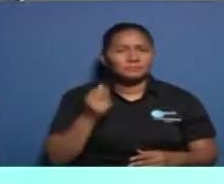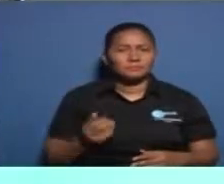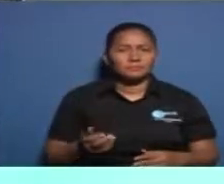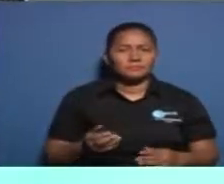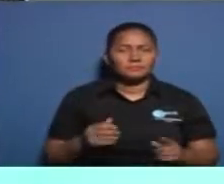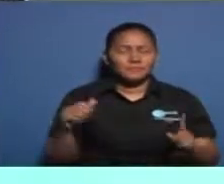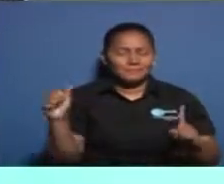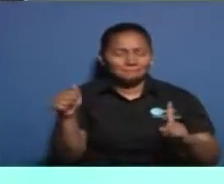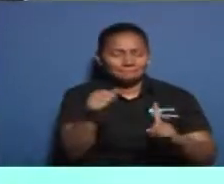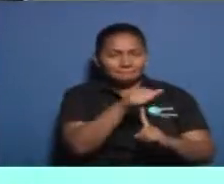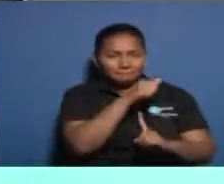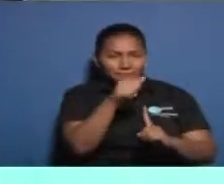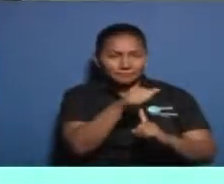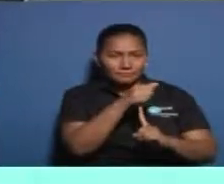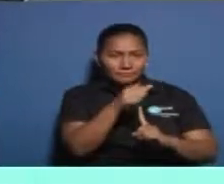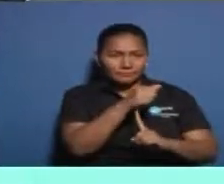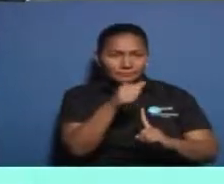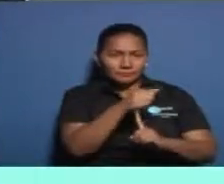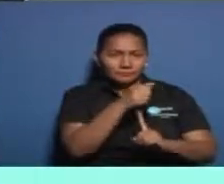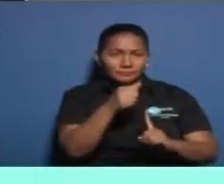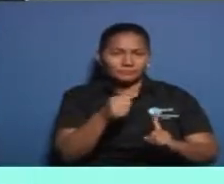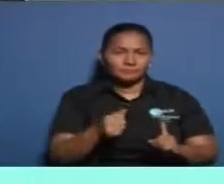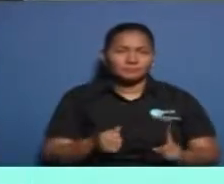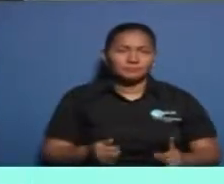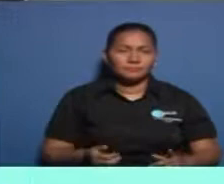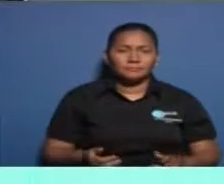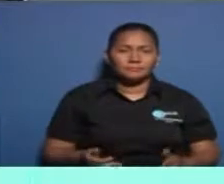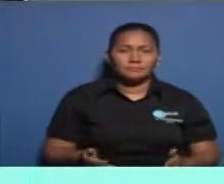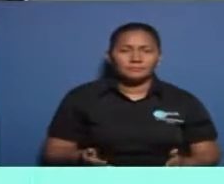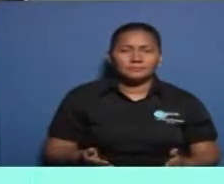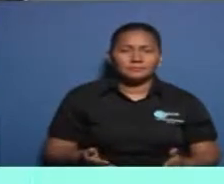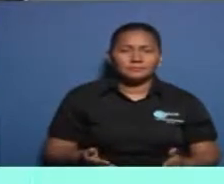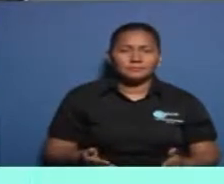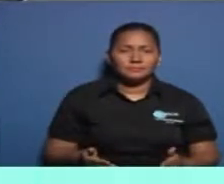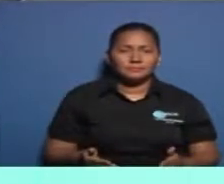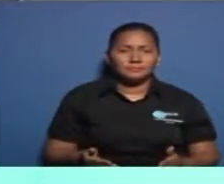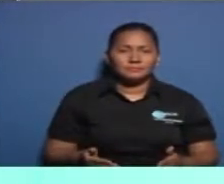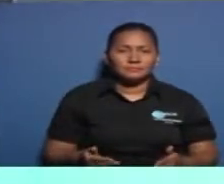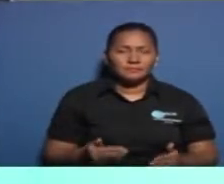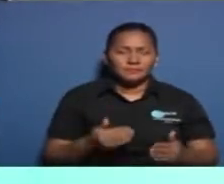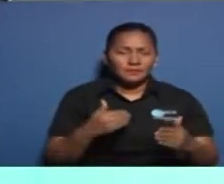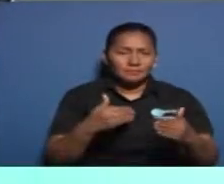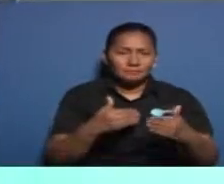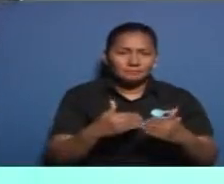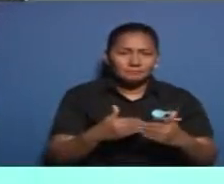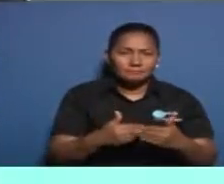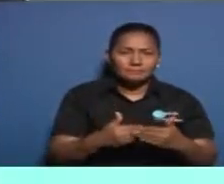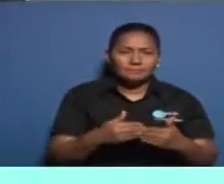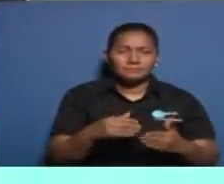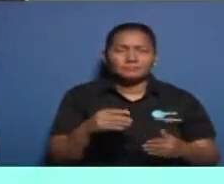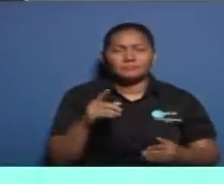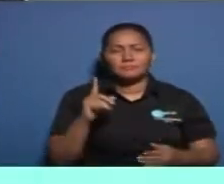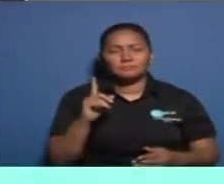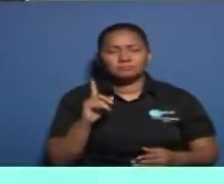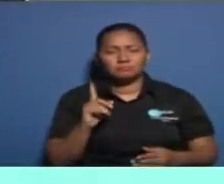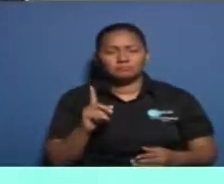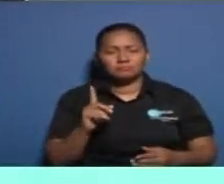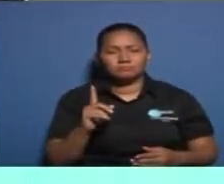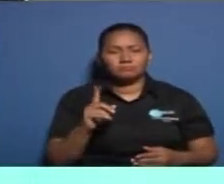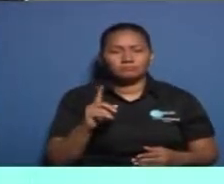fueron agredidas entonces y recientemente una que se han adicionado que no estaban en las estadísticas de agosto entonces